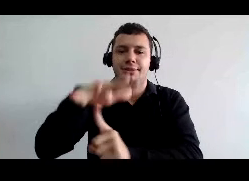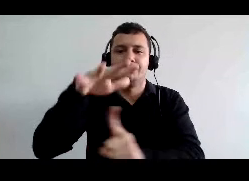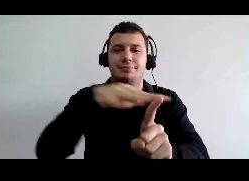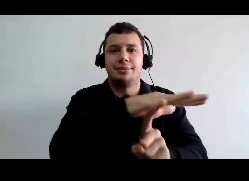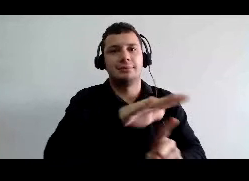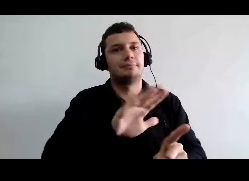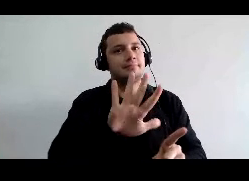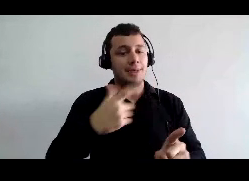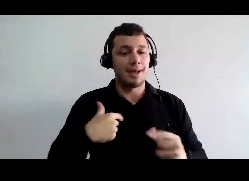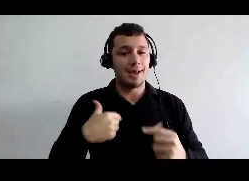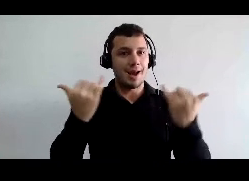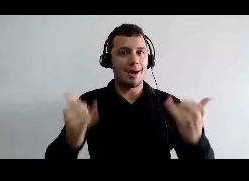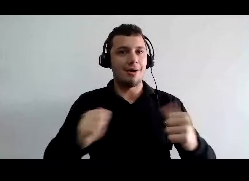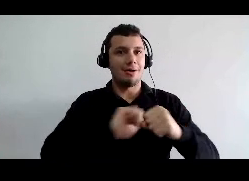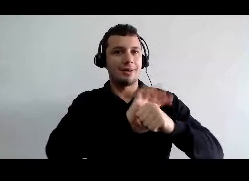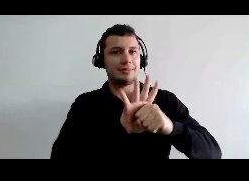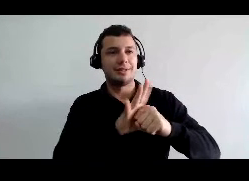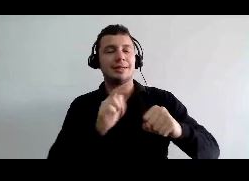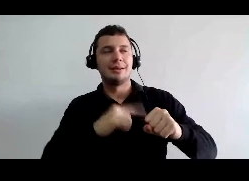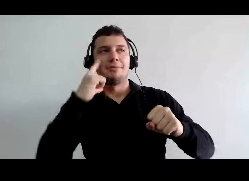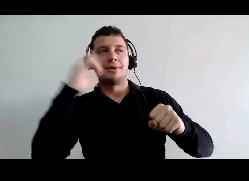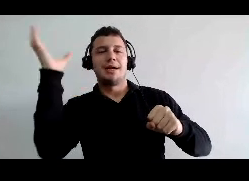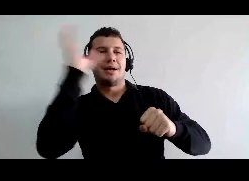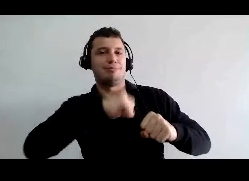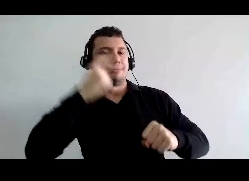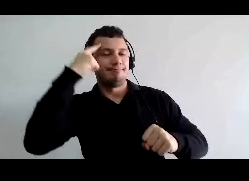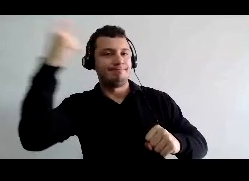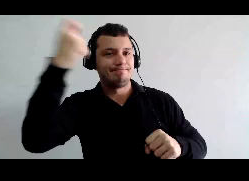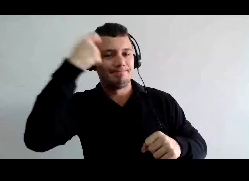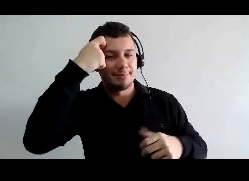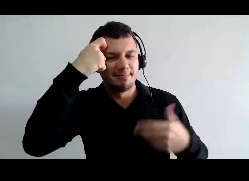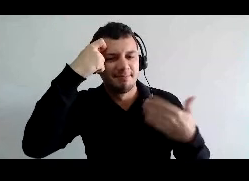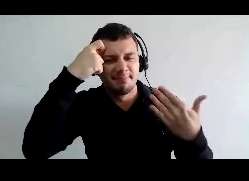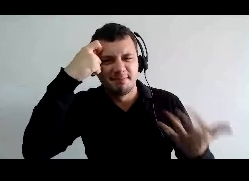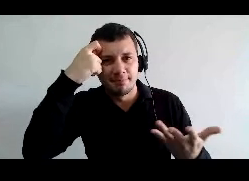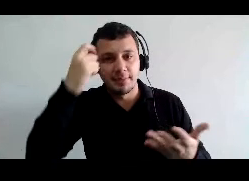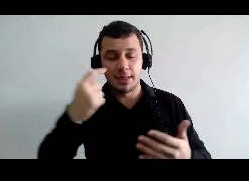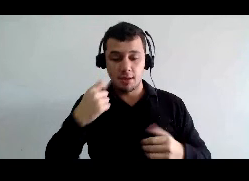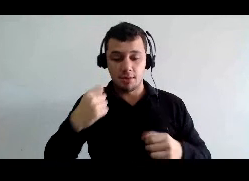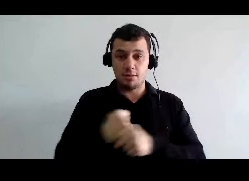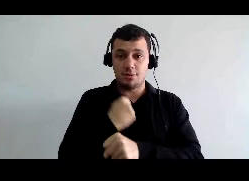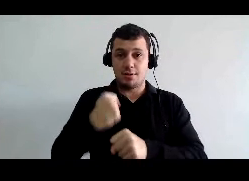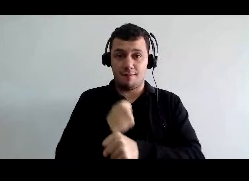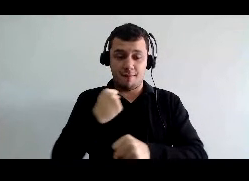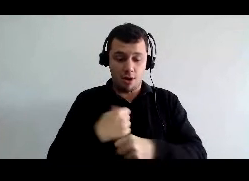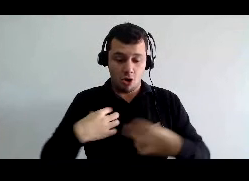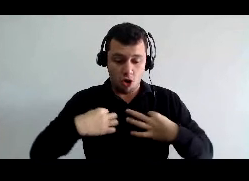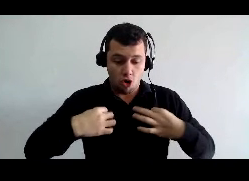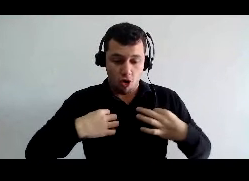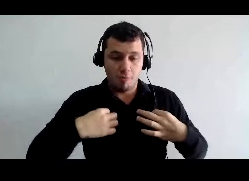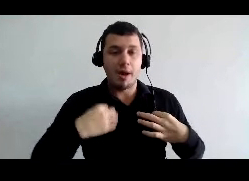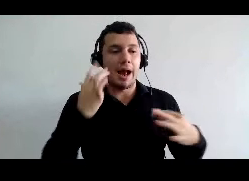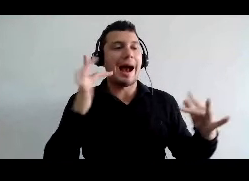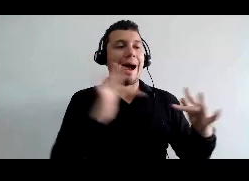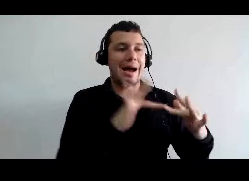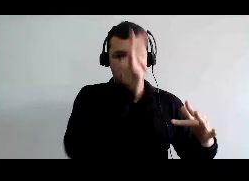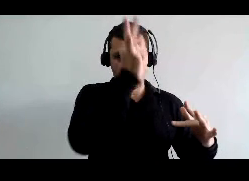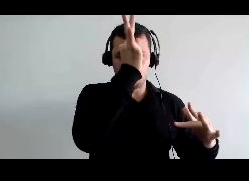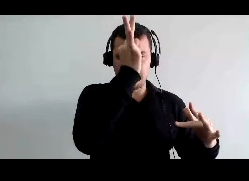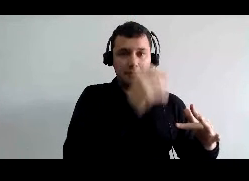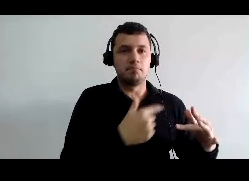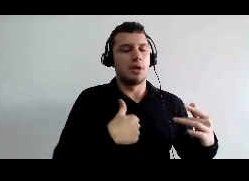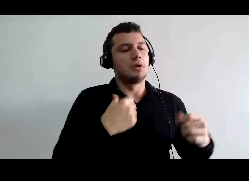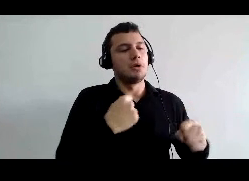mi ropa para trabajar en la clínica X debe ser la ropa para trabajar en la clínica X. Y si me toca salir a otra